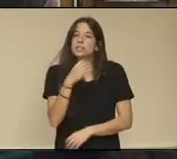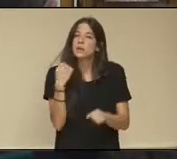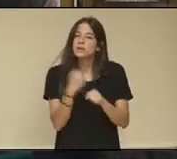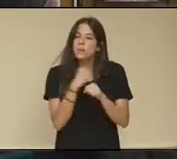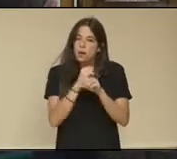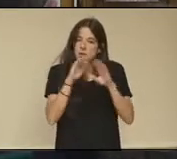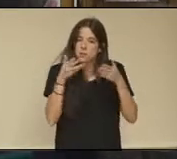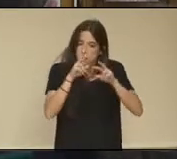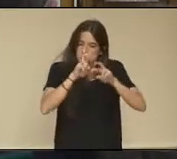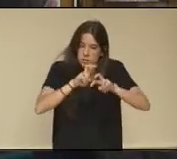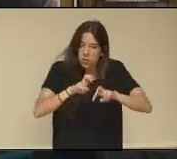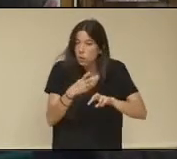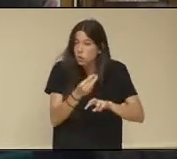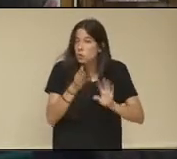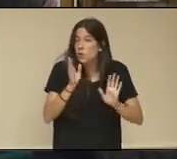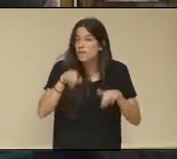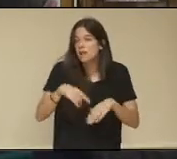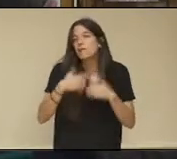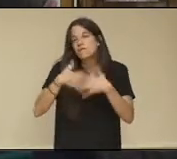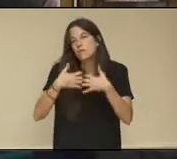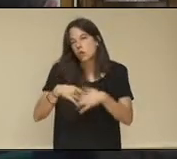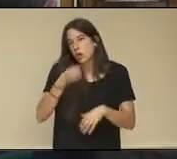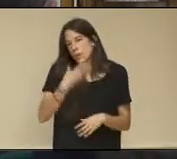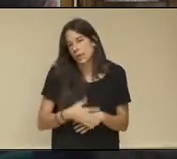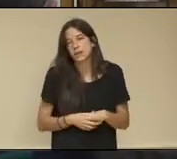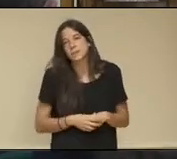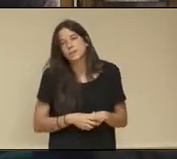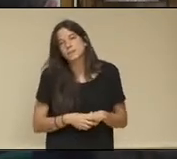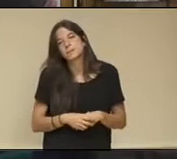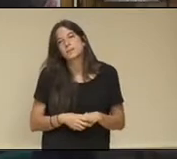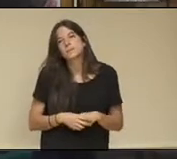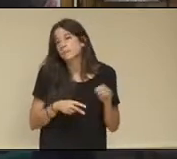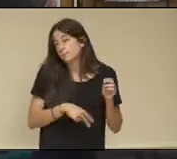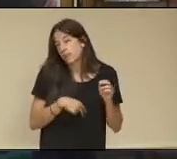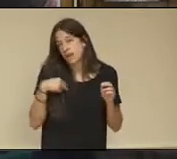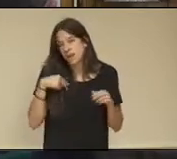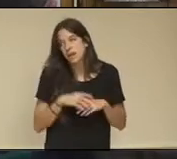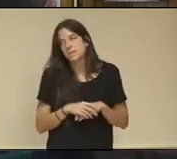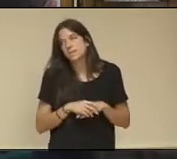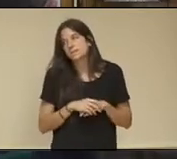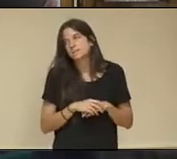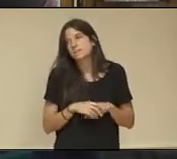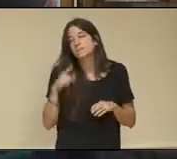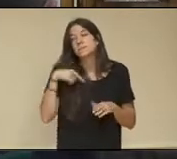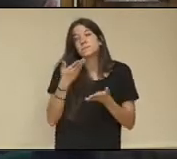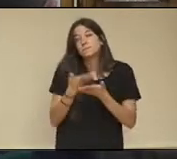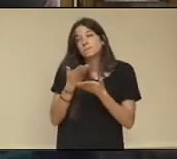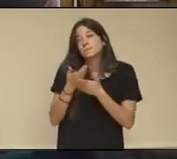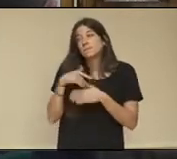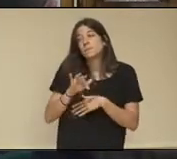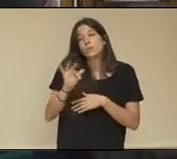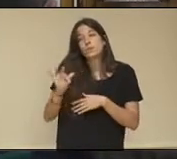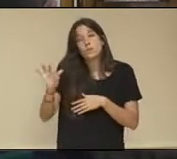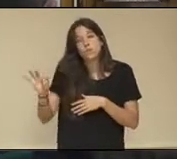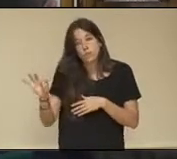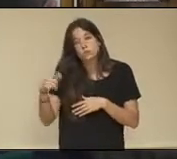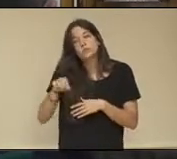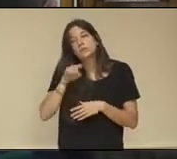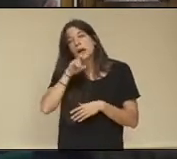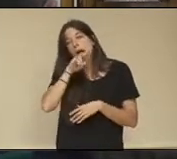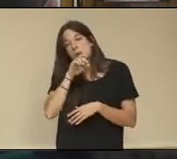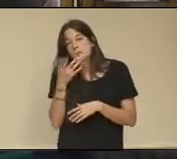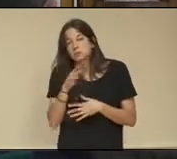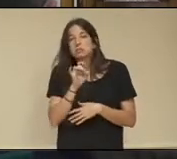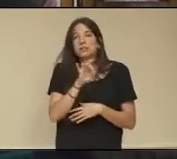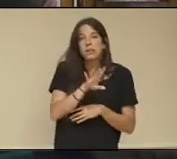en ellas, pero en general las vacunas funcionan, ¿no? Lo que les hemos pedido es que van a ir por turno, hablando unos 15 minutos cada